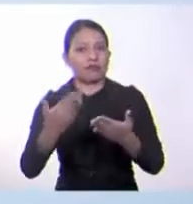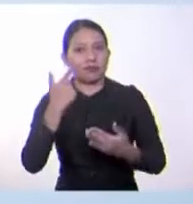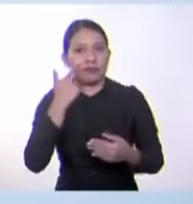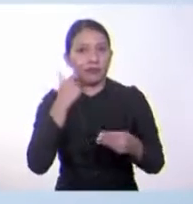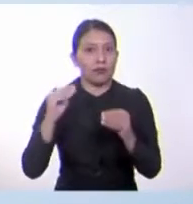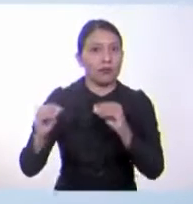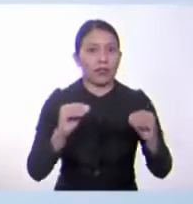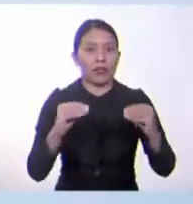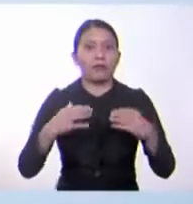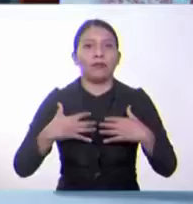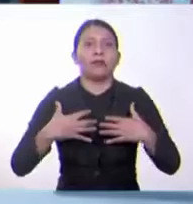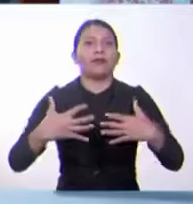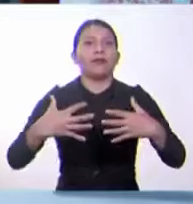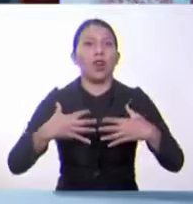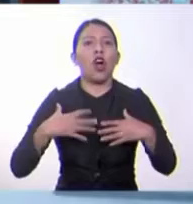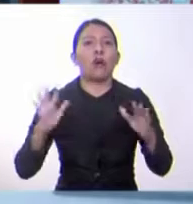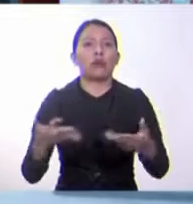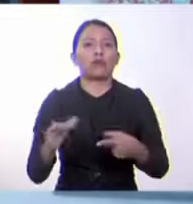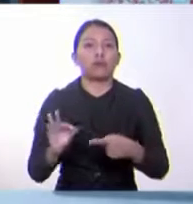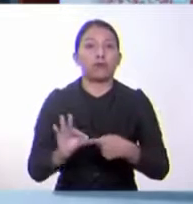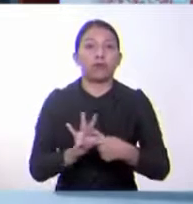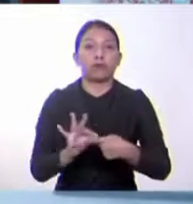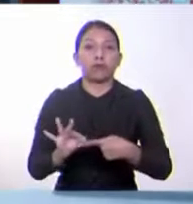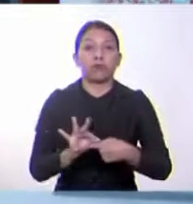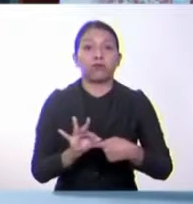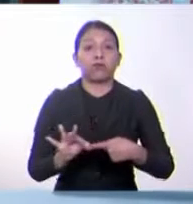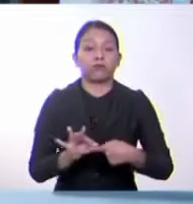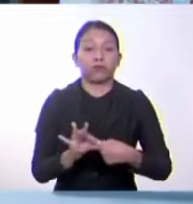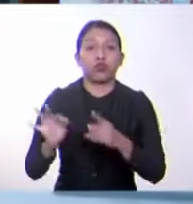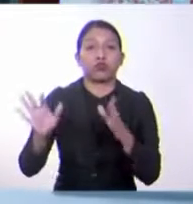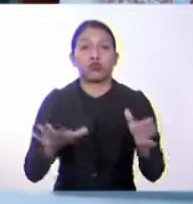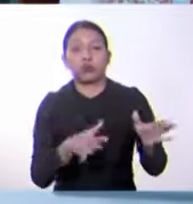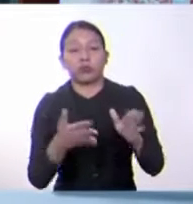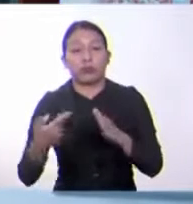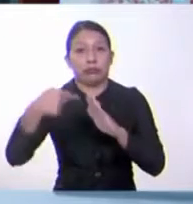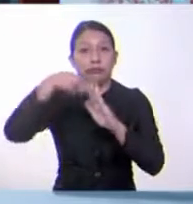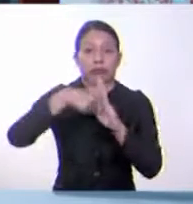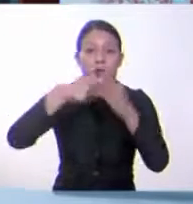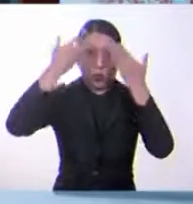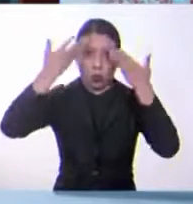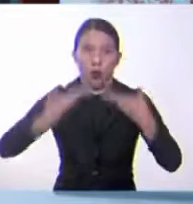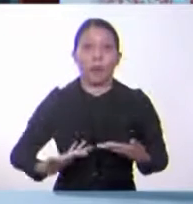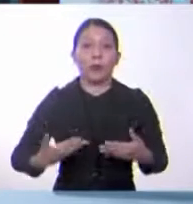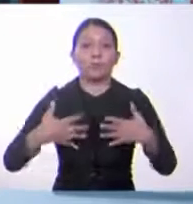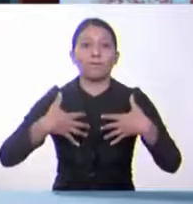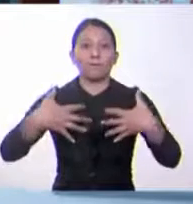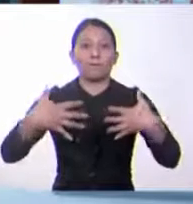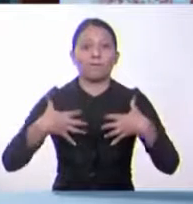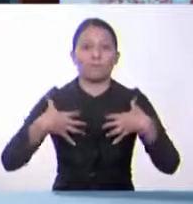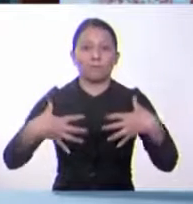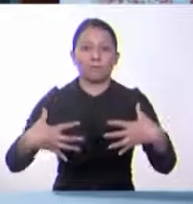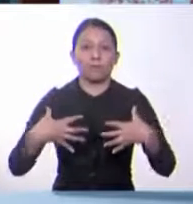los pulmones y también el movimiento del aire en nuestro sistema respiratorio.